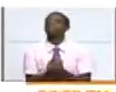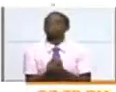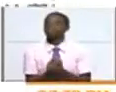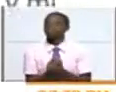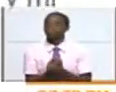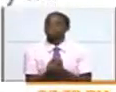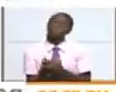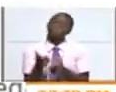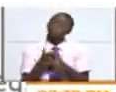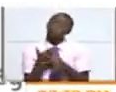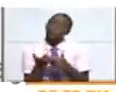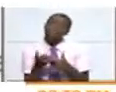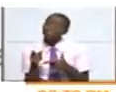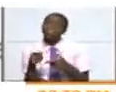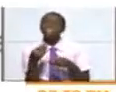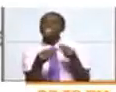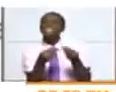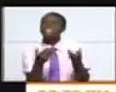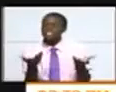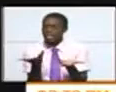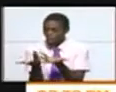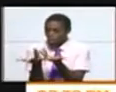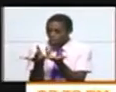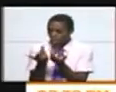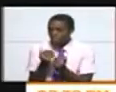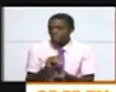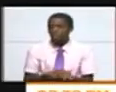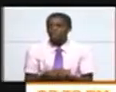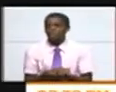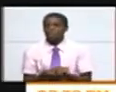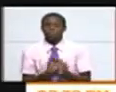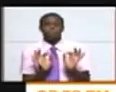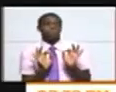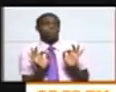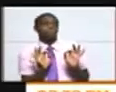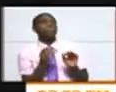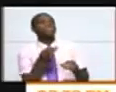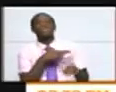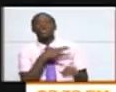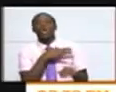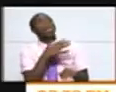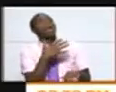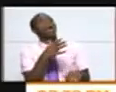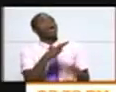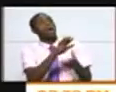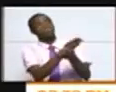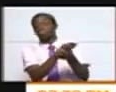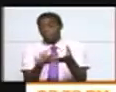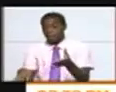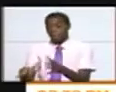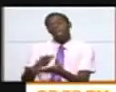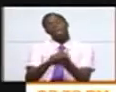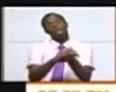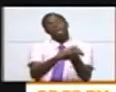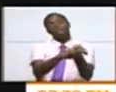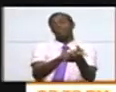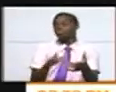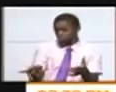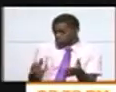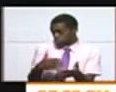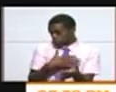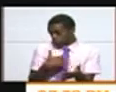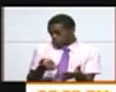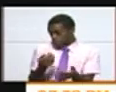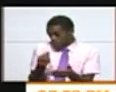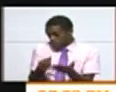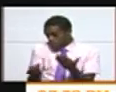¿Y entonces qué hiciste tú ahí? Cuéntame. Ya una señora me llamó, me habló con las manos. Me dijo que si quiere ser, y yo